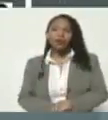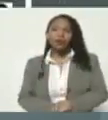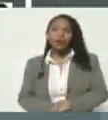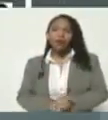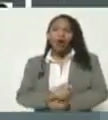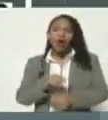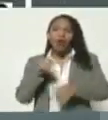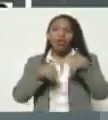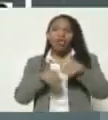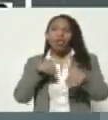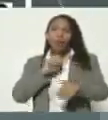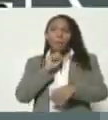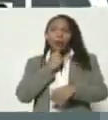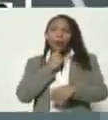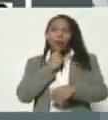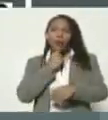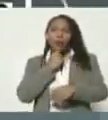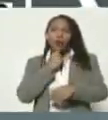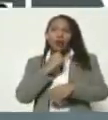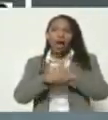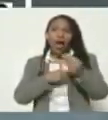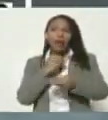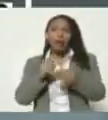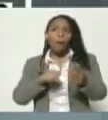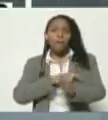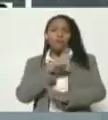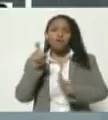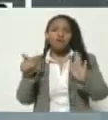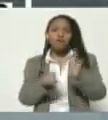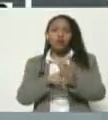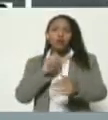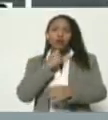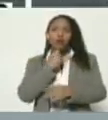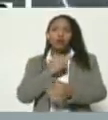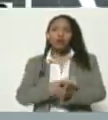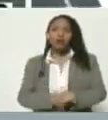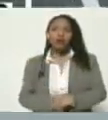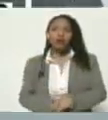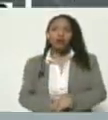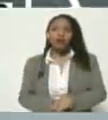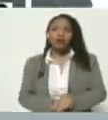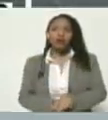voto secreto, secreto, totalmente secreto.